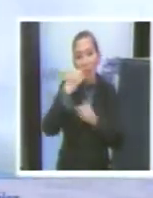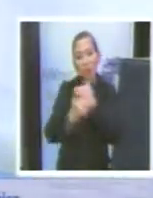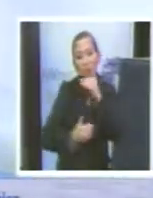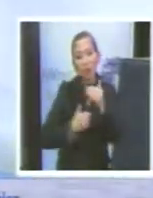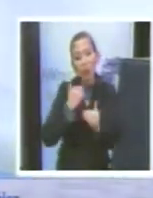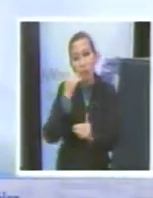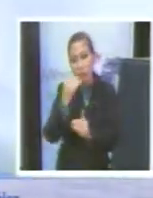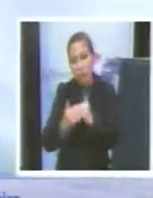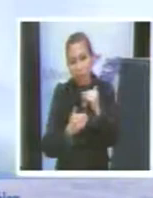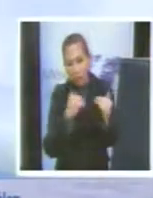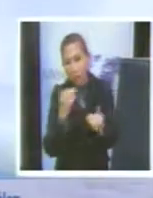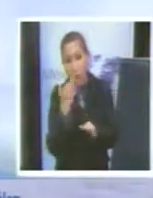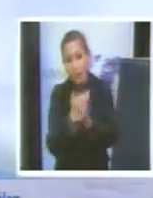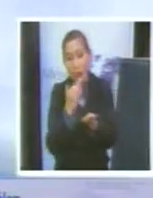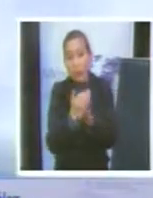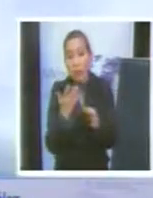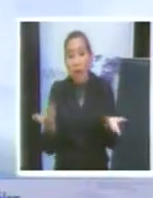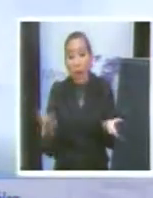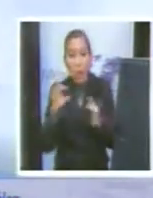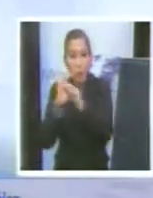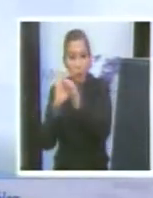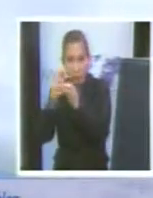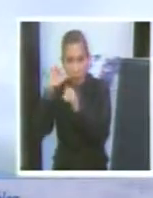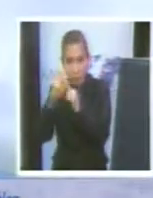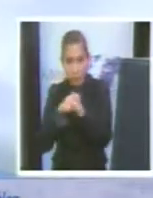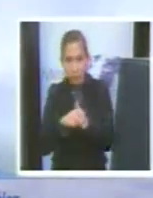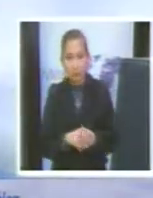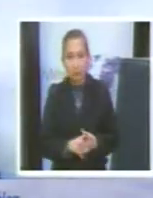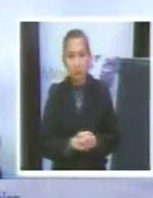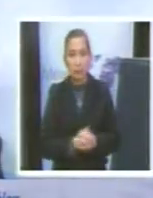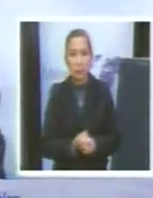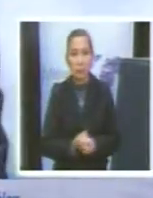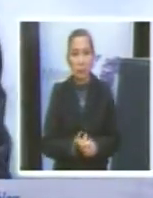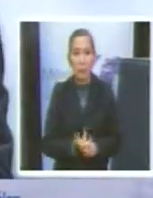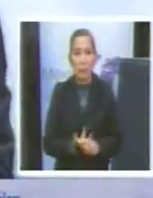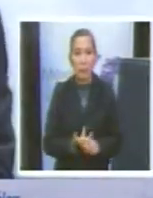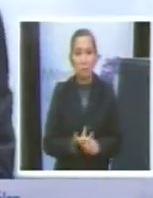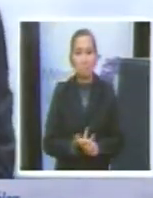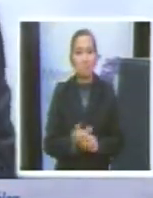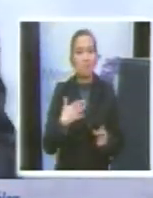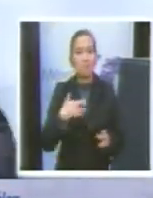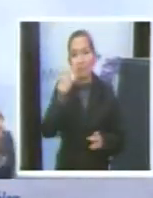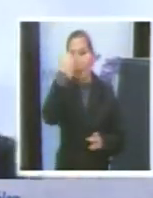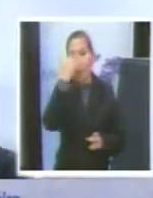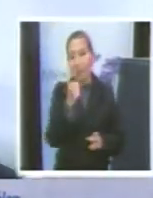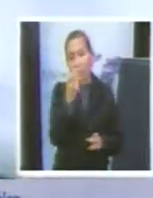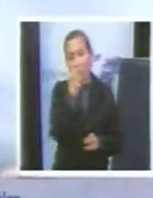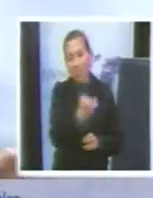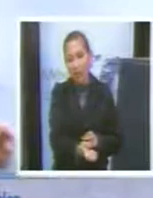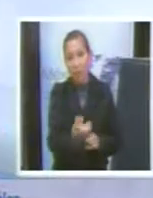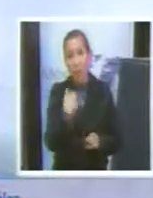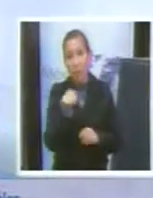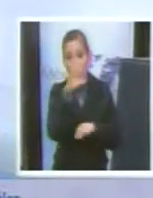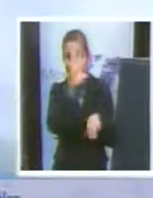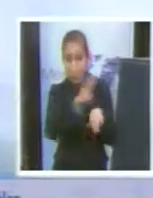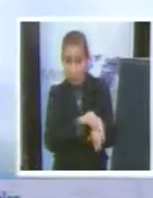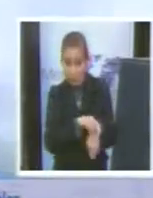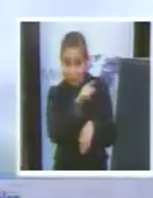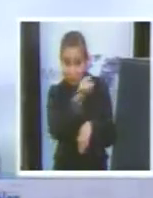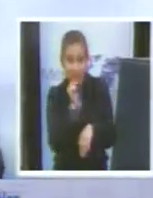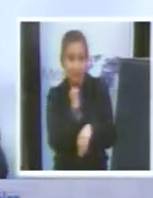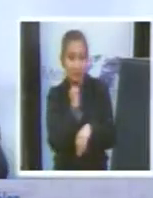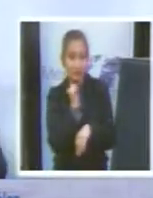proceso en el que estamos ahora con la Unión Europea. La razón por la cual he solicitado permiso, señor